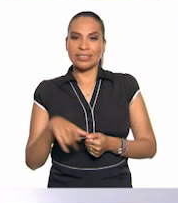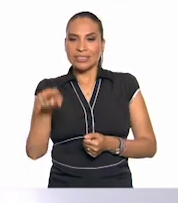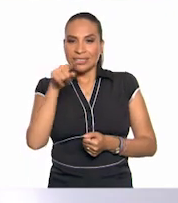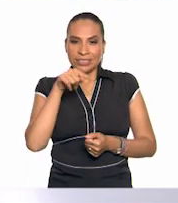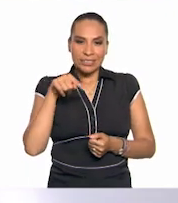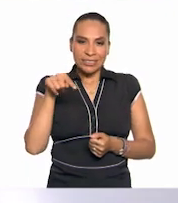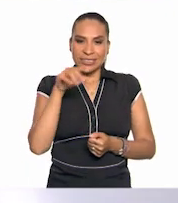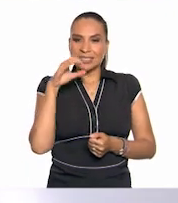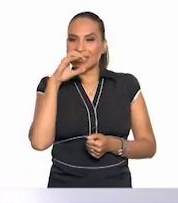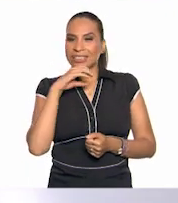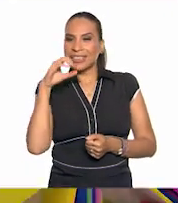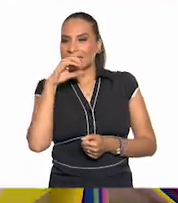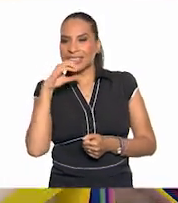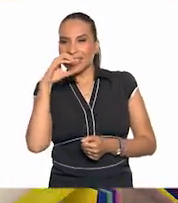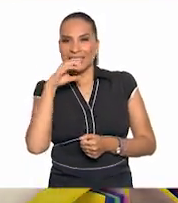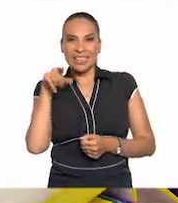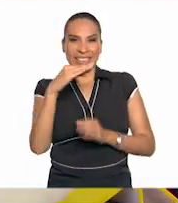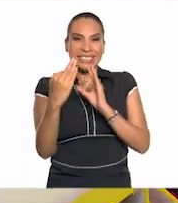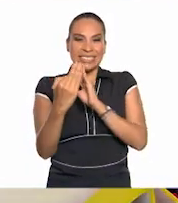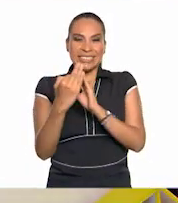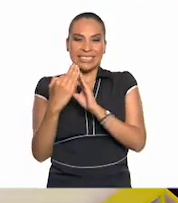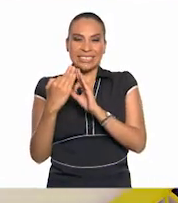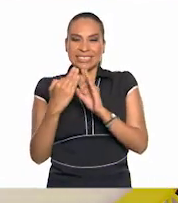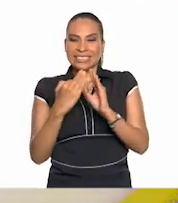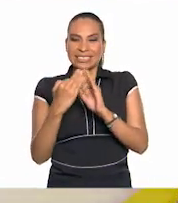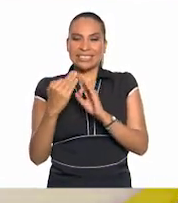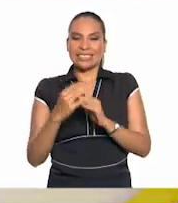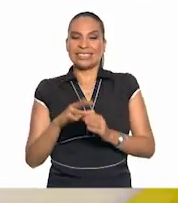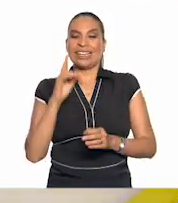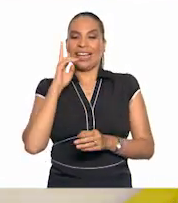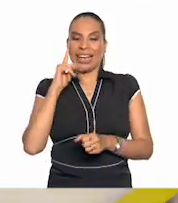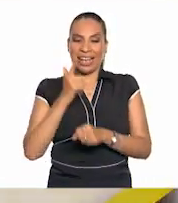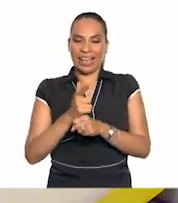aquí dice. Caliente, ¿no? Caliente, caliente. ¿Sí? Caliente.